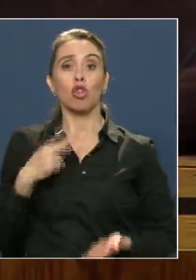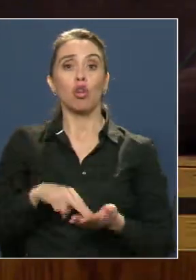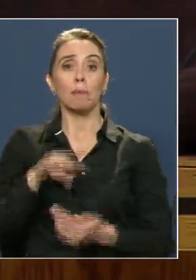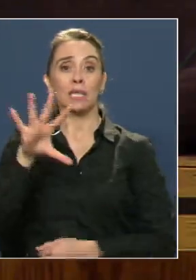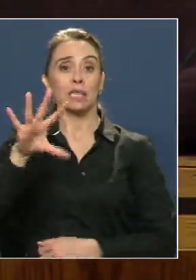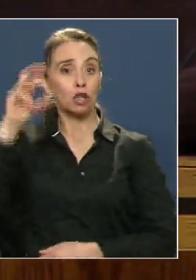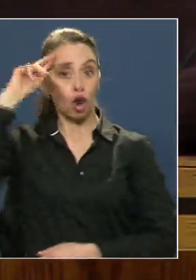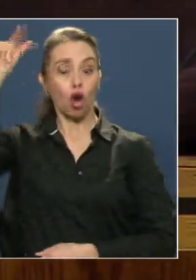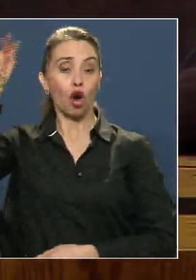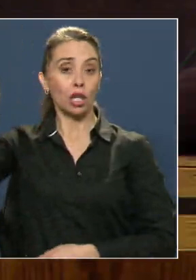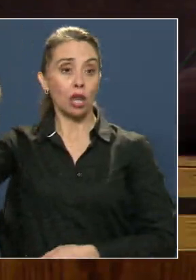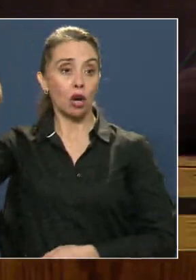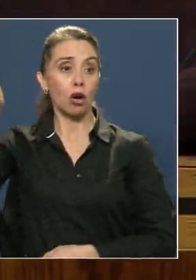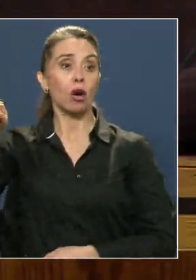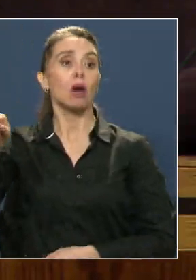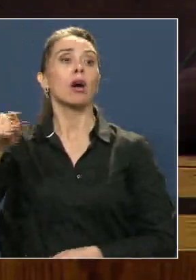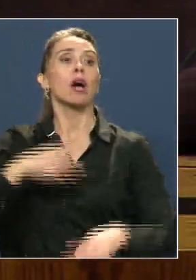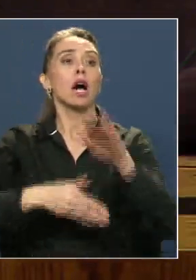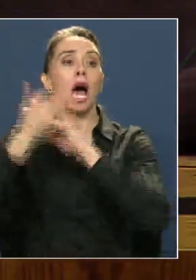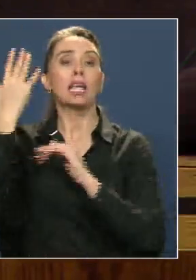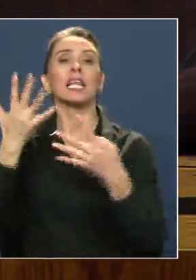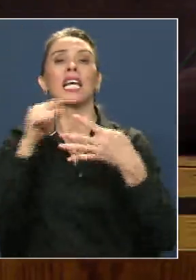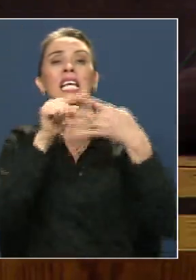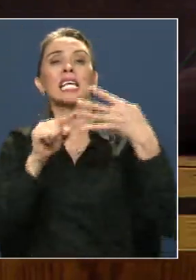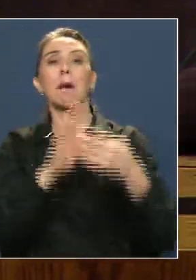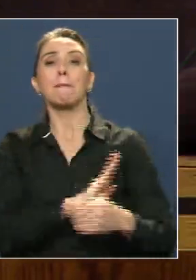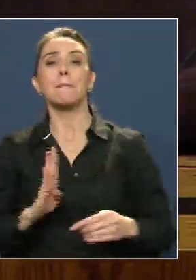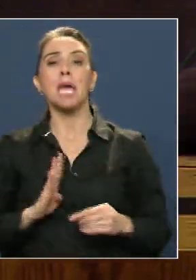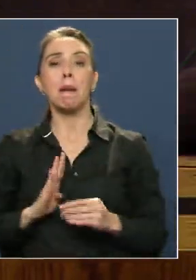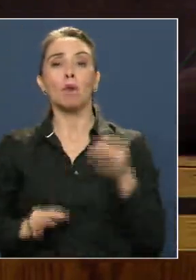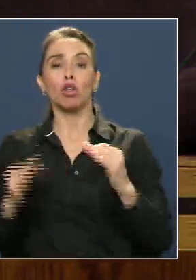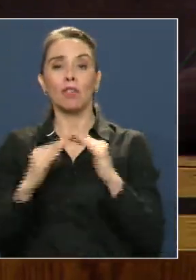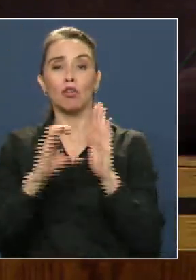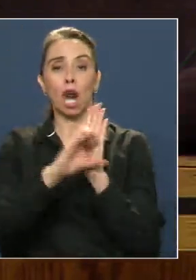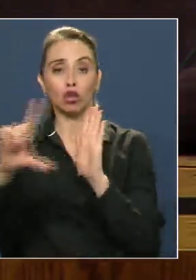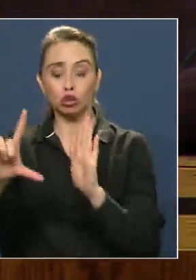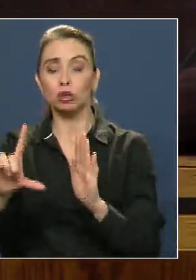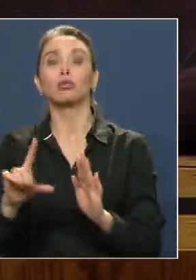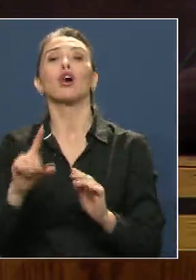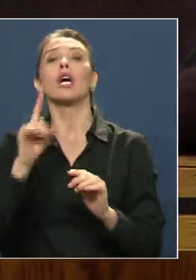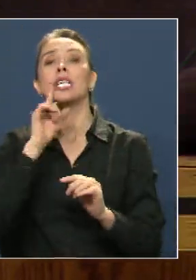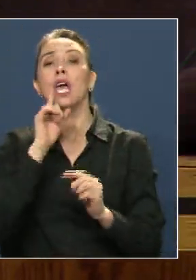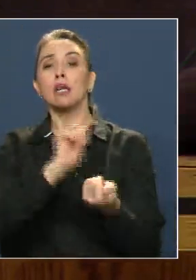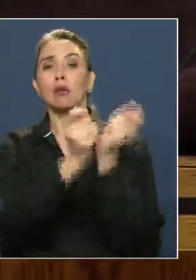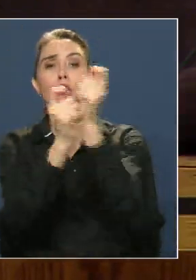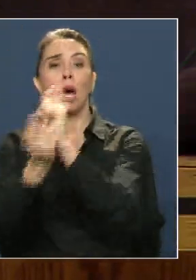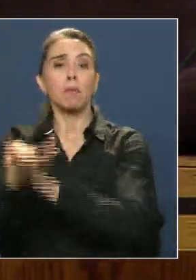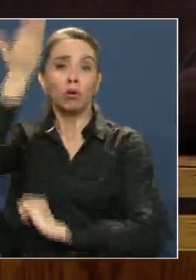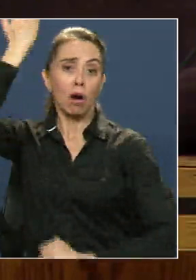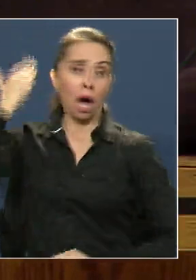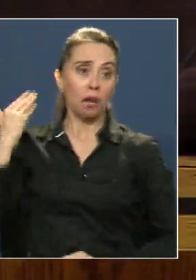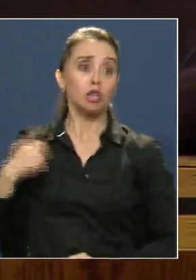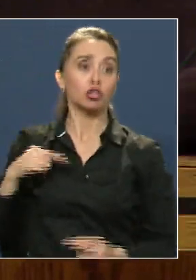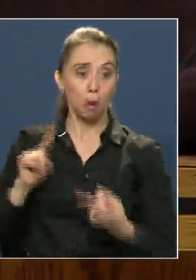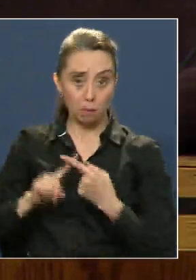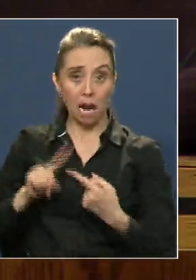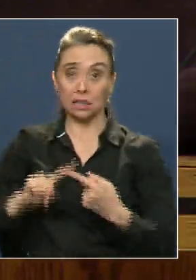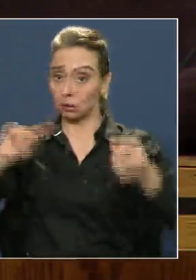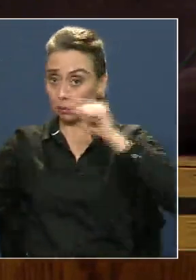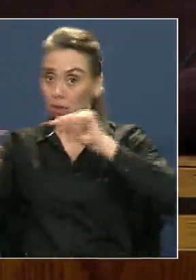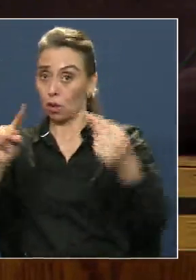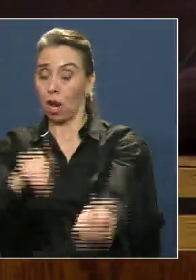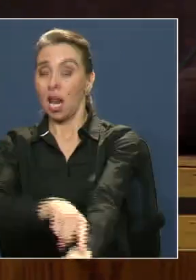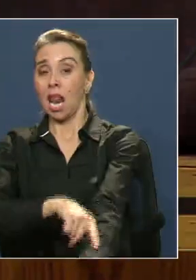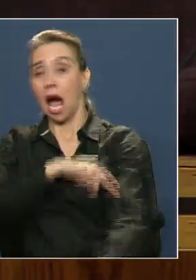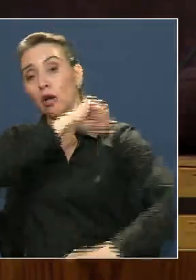2005, en su composición y en sus atribuciones. Se hizo entero de nuevo. Y me tocó participar activamente en él y fue una discusión larga